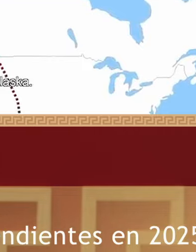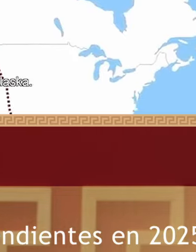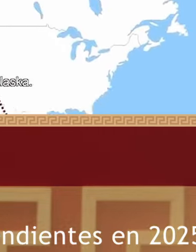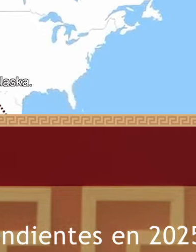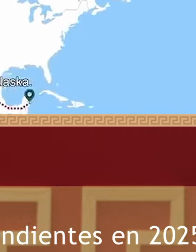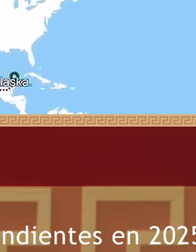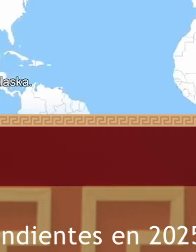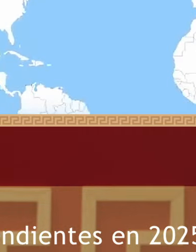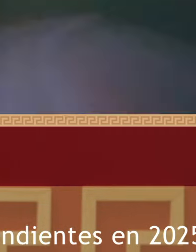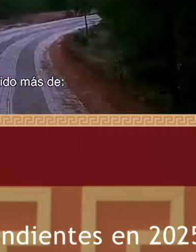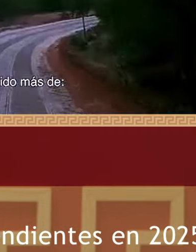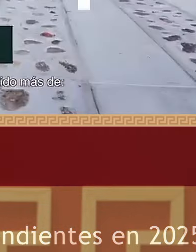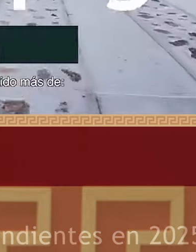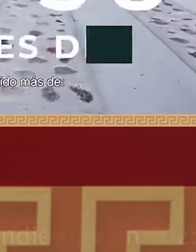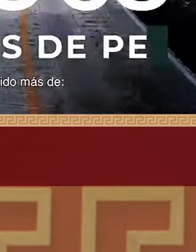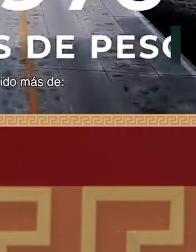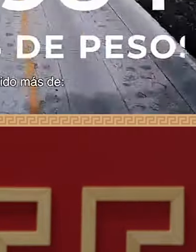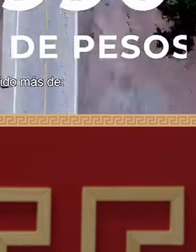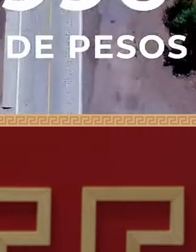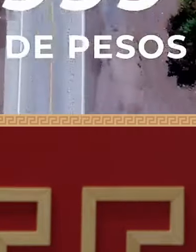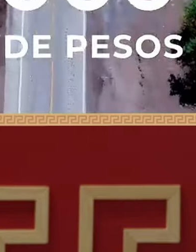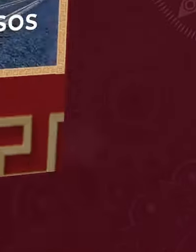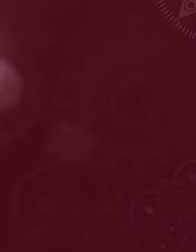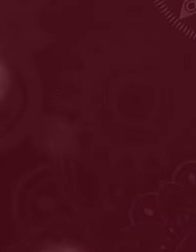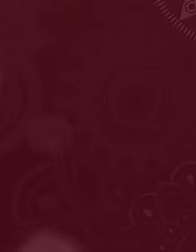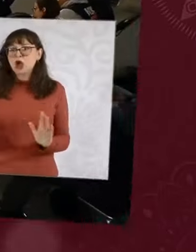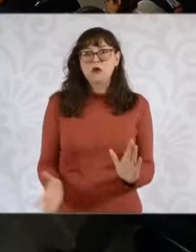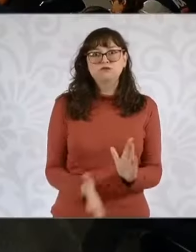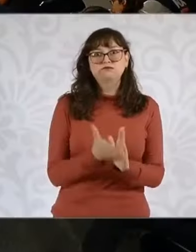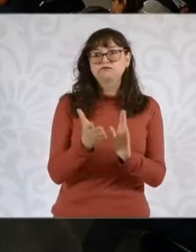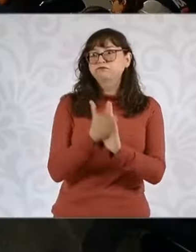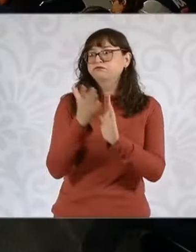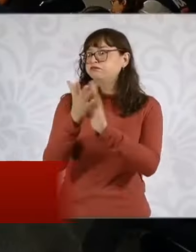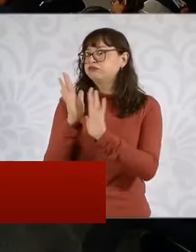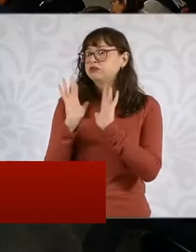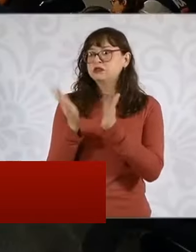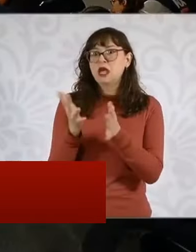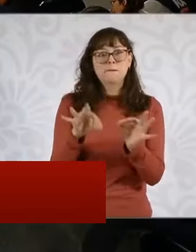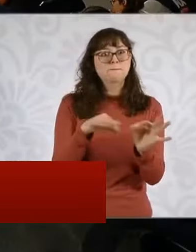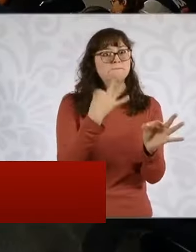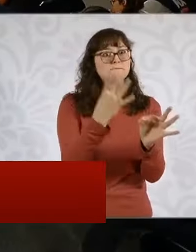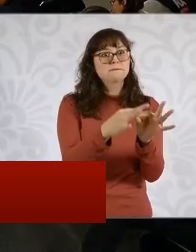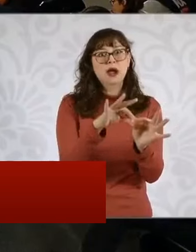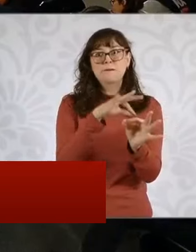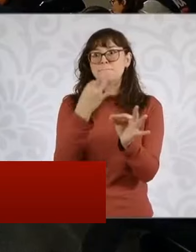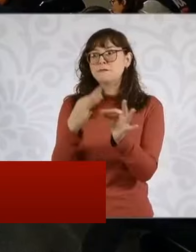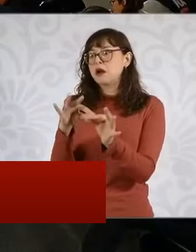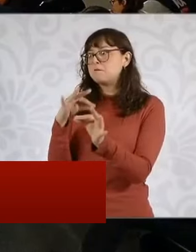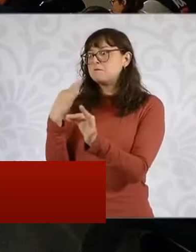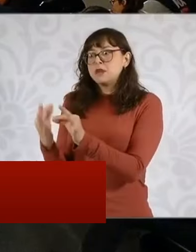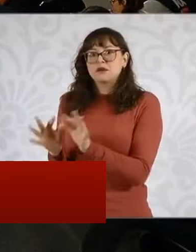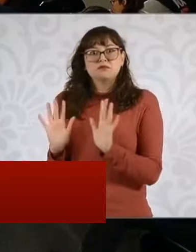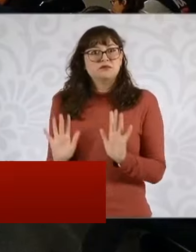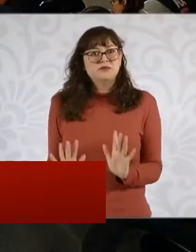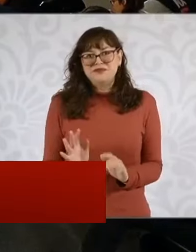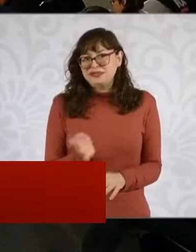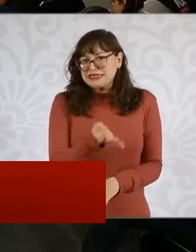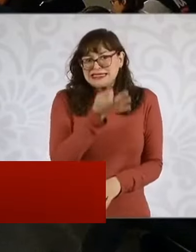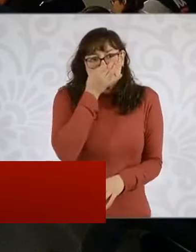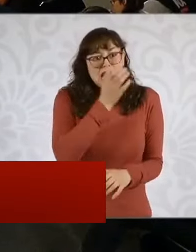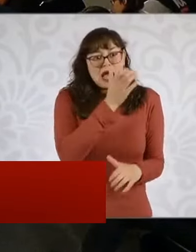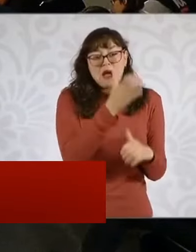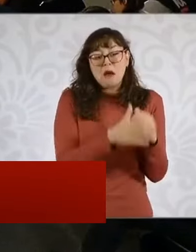administración anterior del expresidente Andrés Manuel López Obrador. Algunas obras que quedan todavía para el 2025 que van a